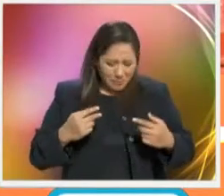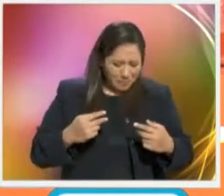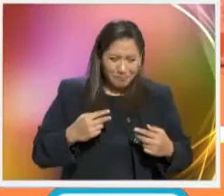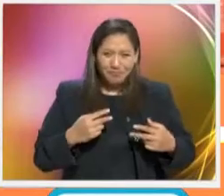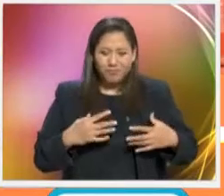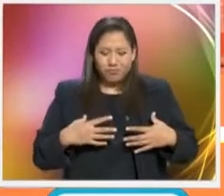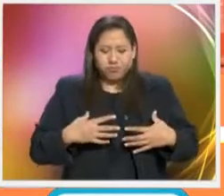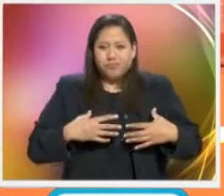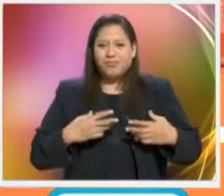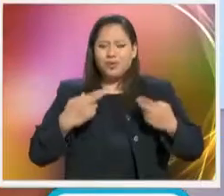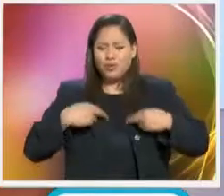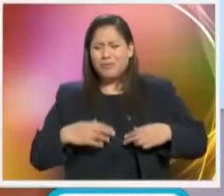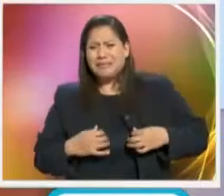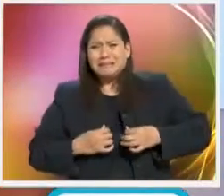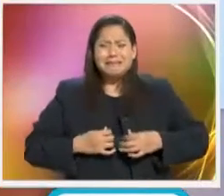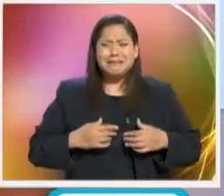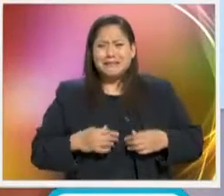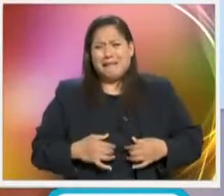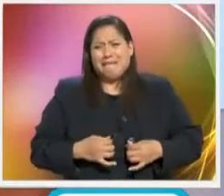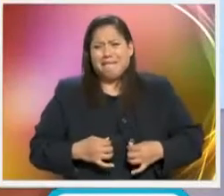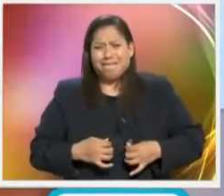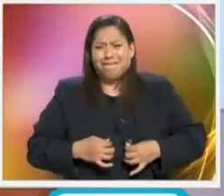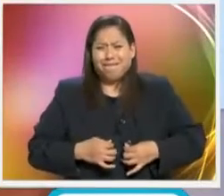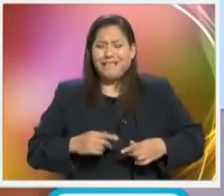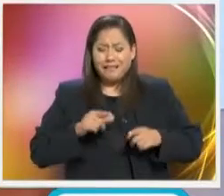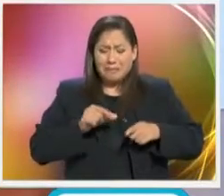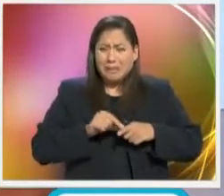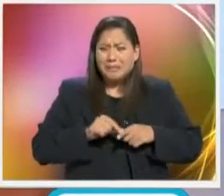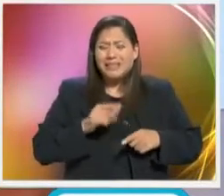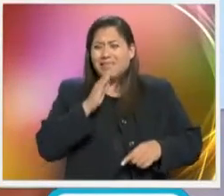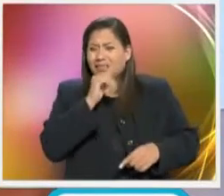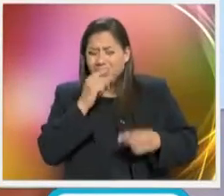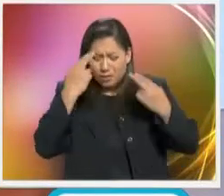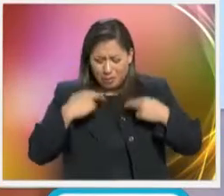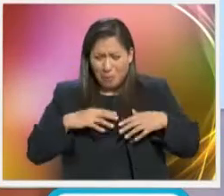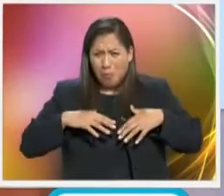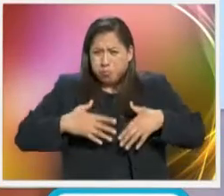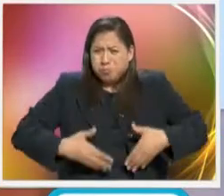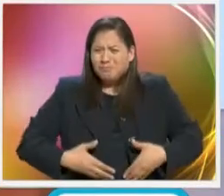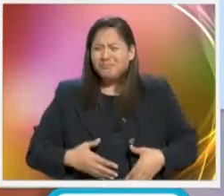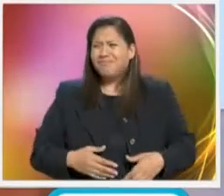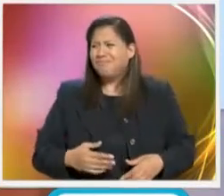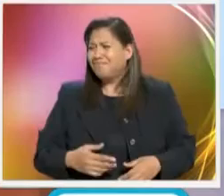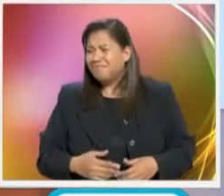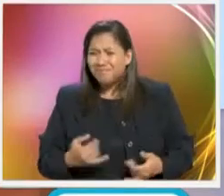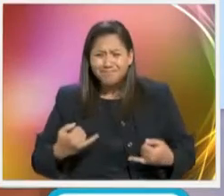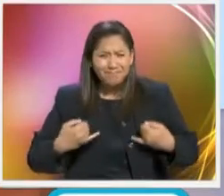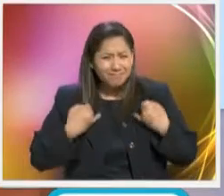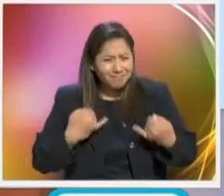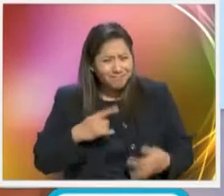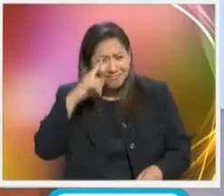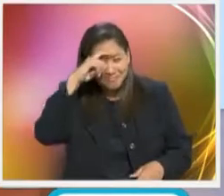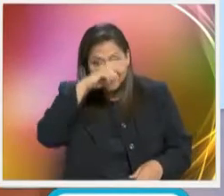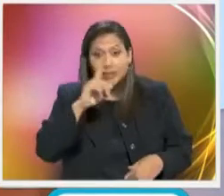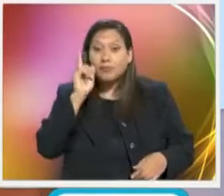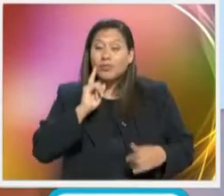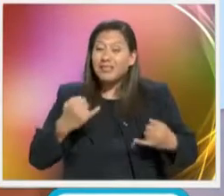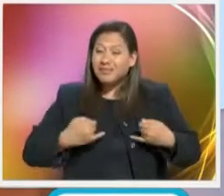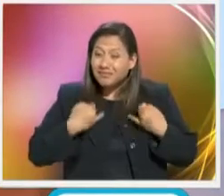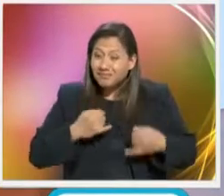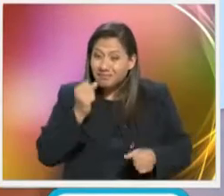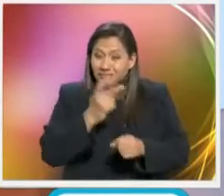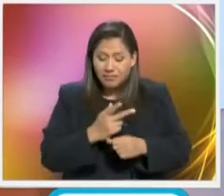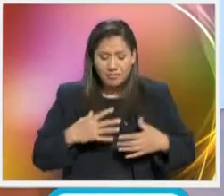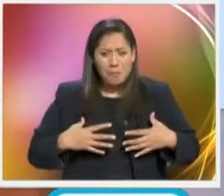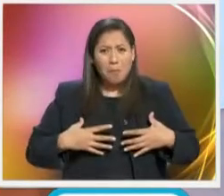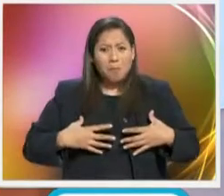en la manera de vestir, en no poder usar la ropa adecuada, sobre todo en gente muy joven. Es traumante en jovencitas tener